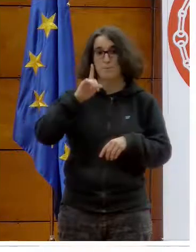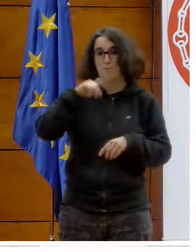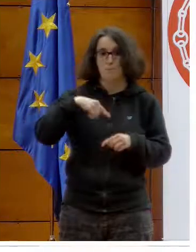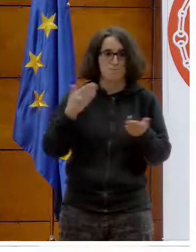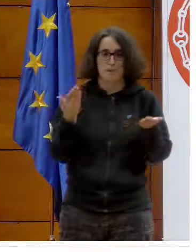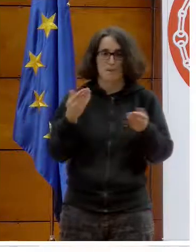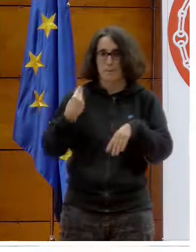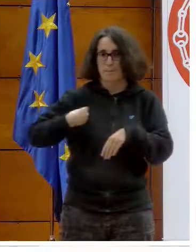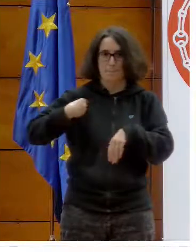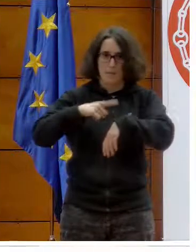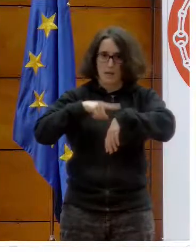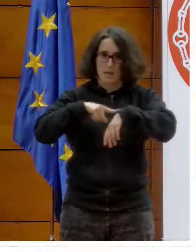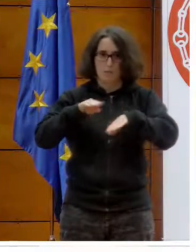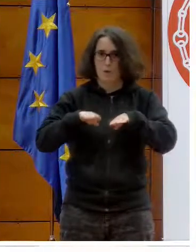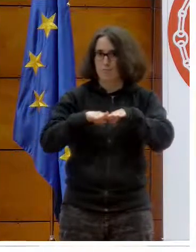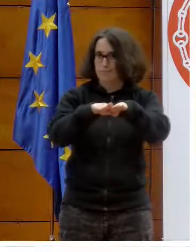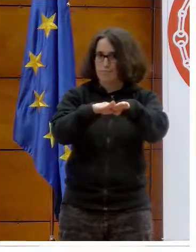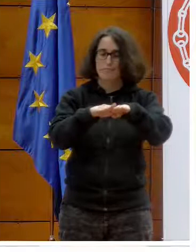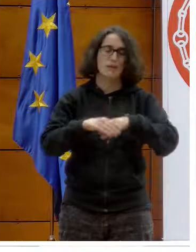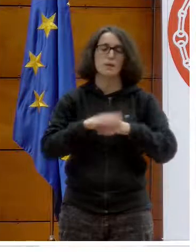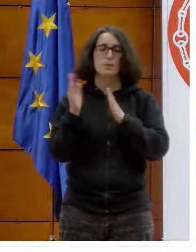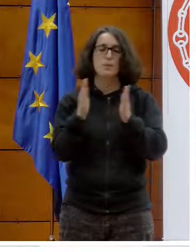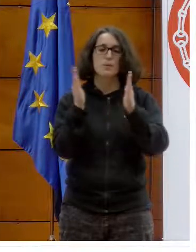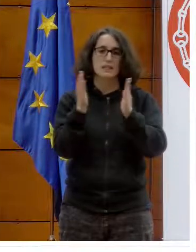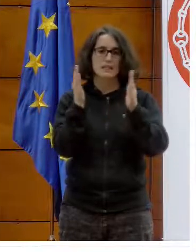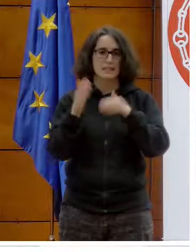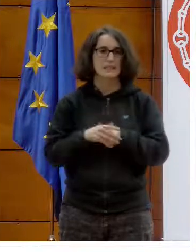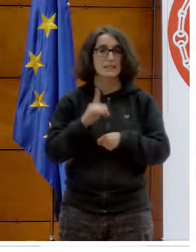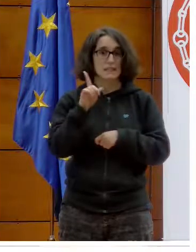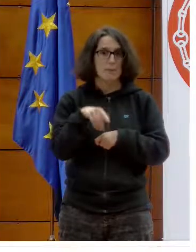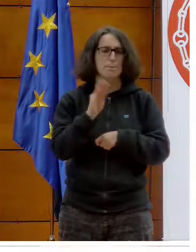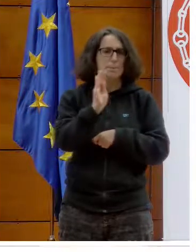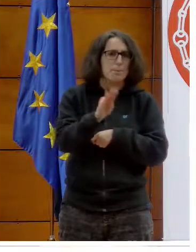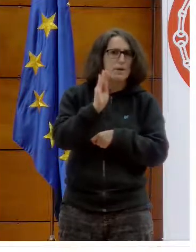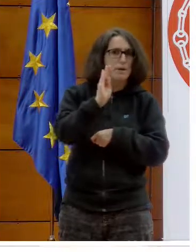actividad. Y también preguntar siempre pues, si hay molestias o dolor